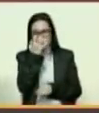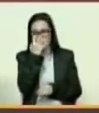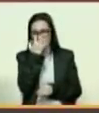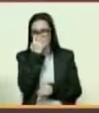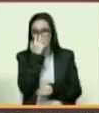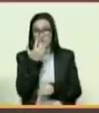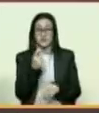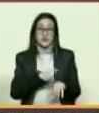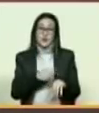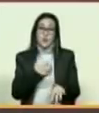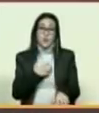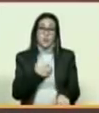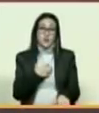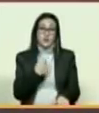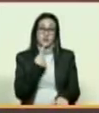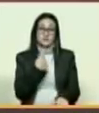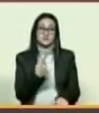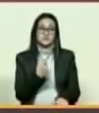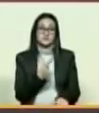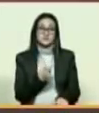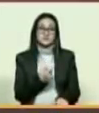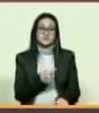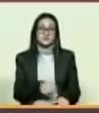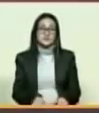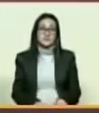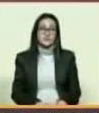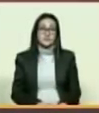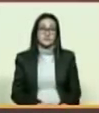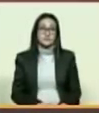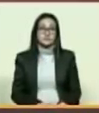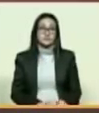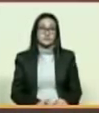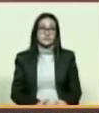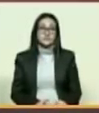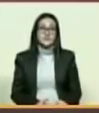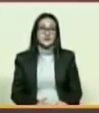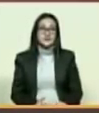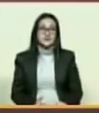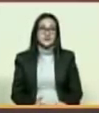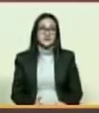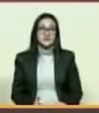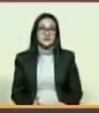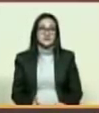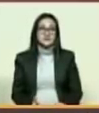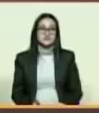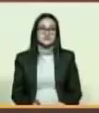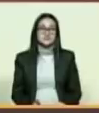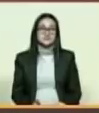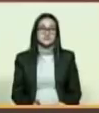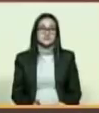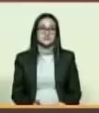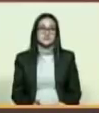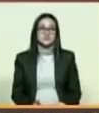horario, que se refiere a que, mejor dicho, déjenme hacer más bien la